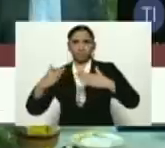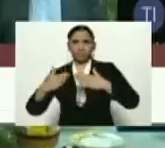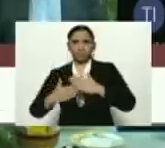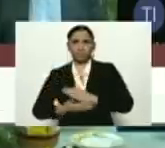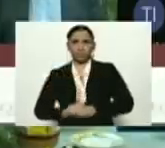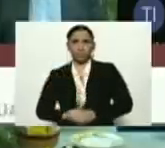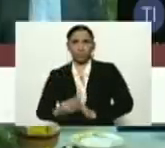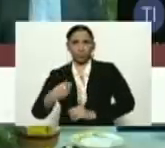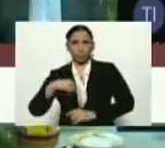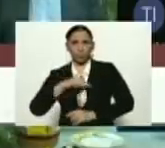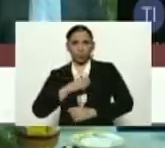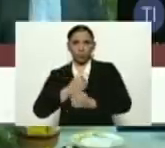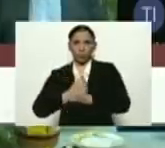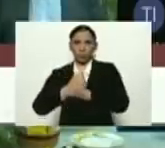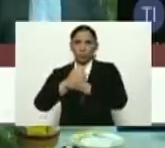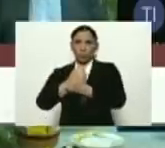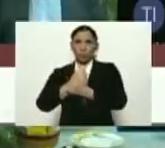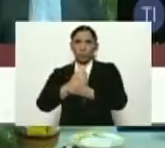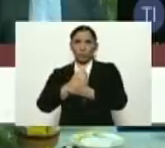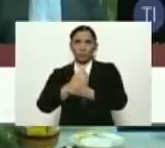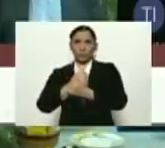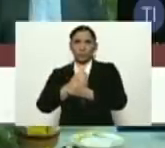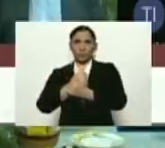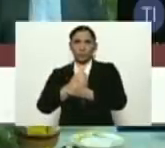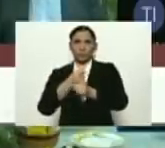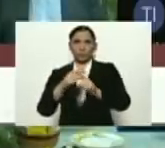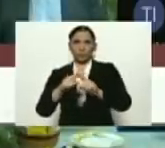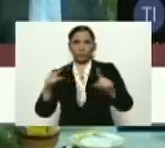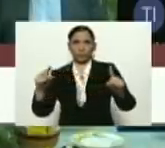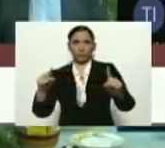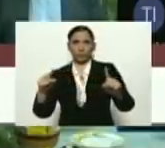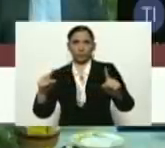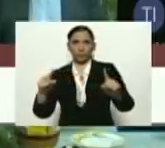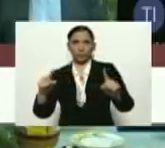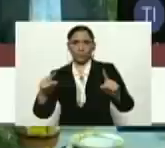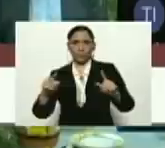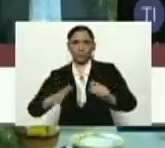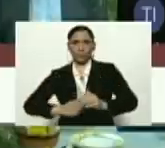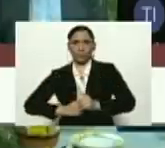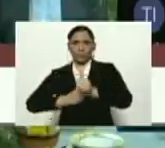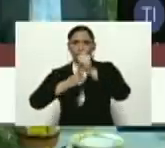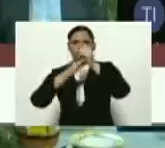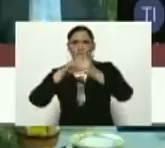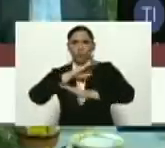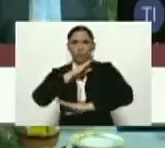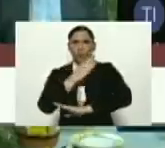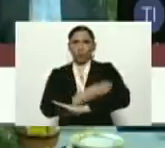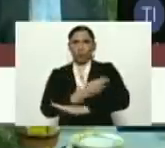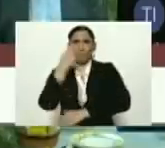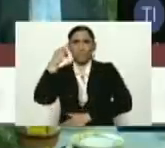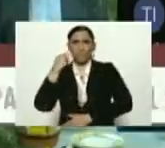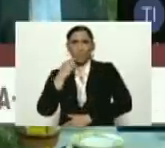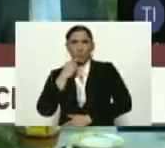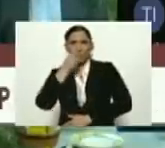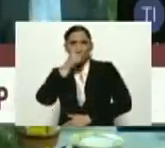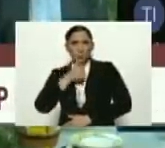todo nuestro amor para el heroico pueblo bolivariano